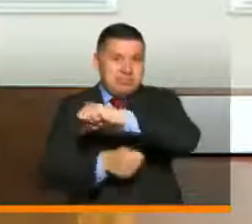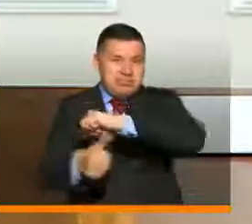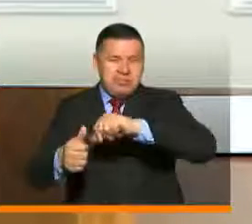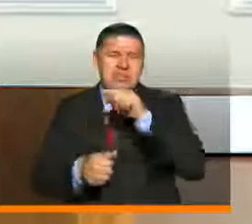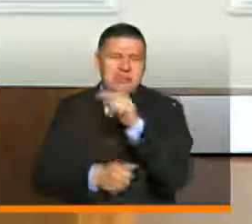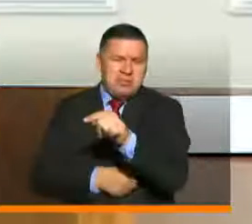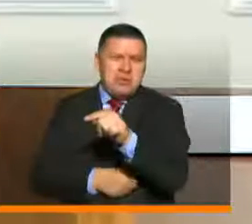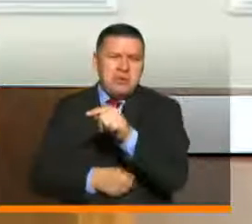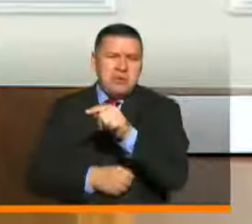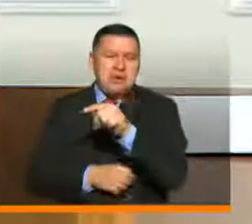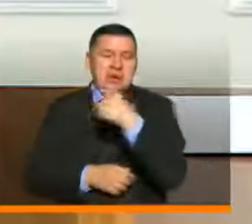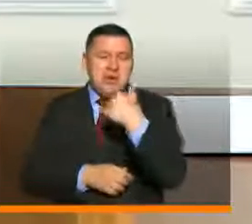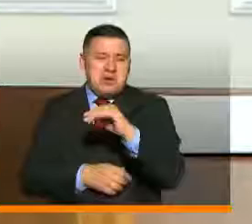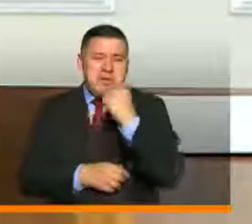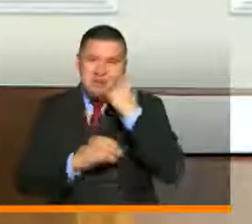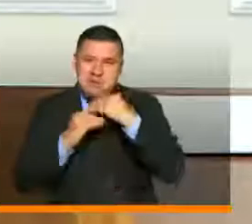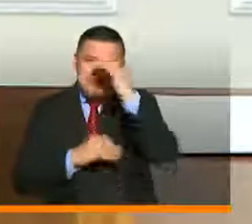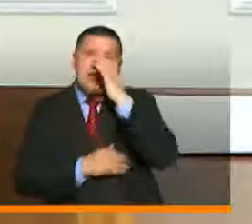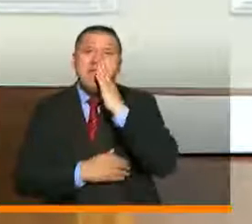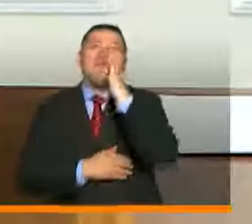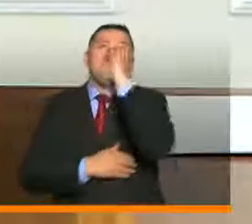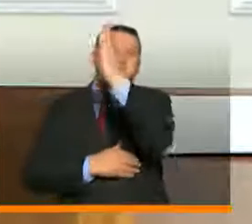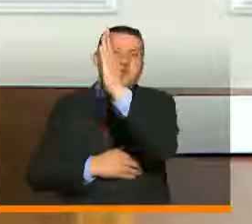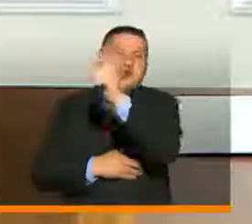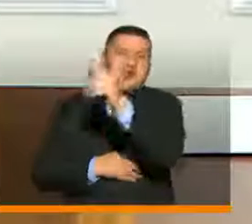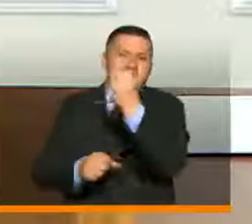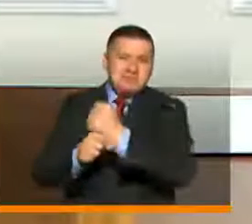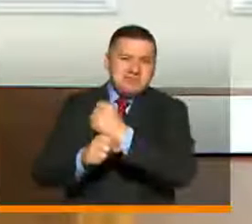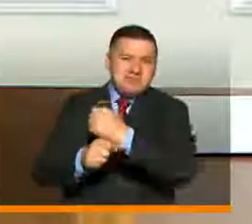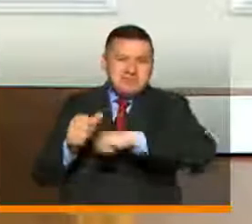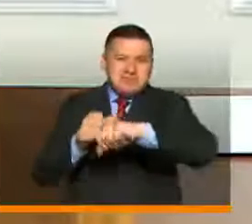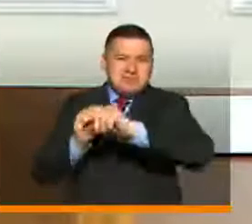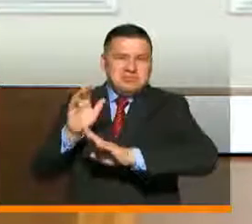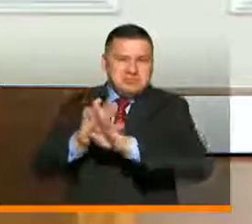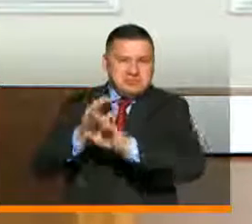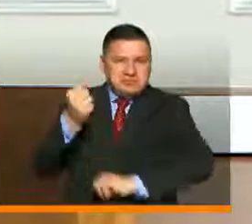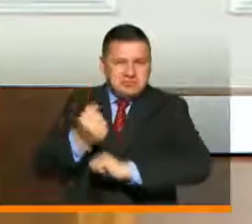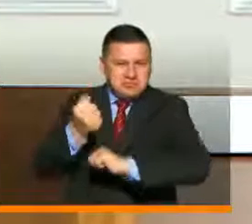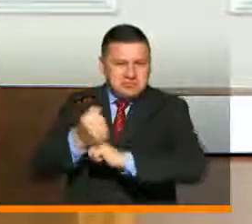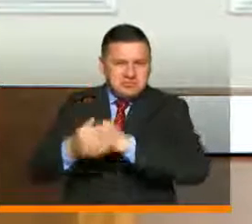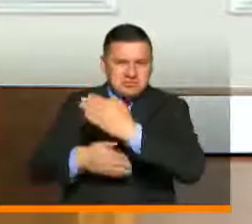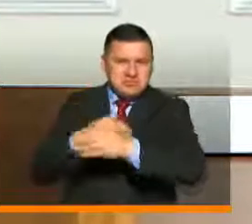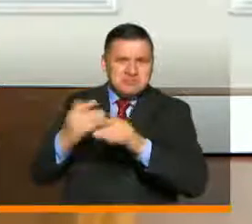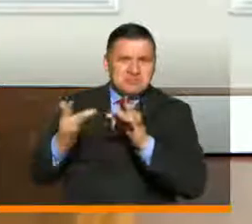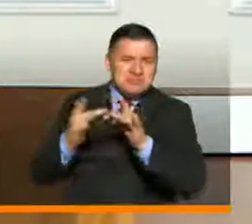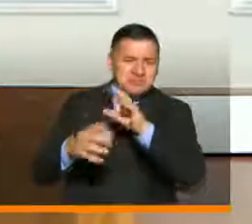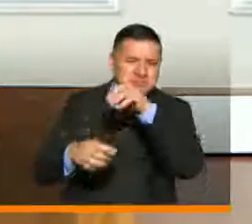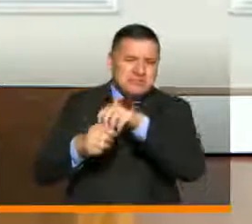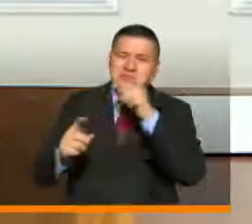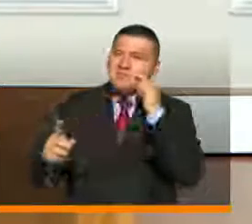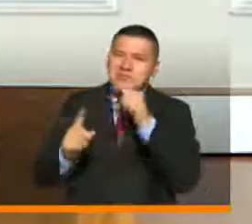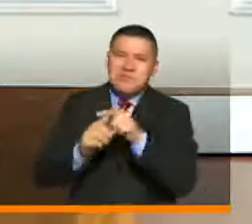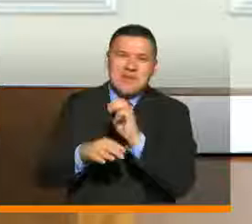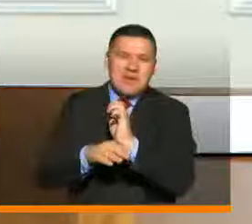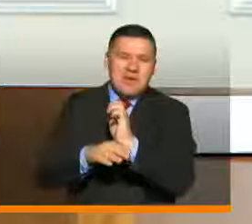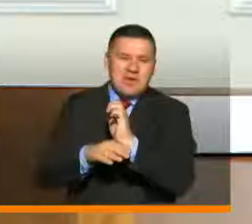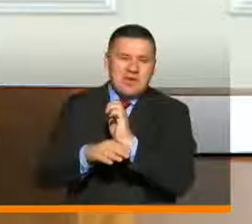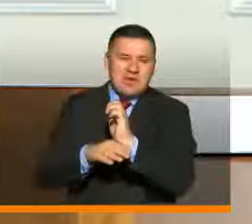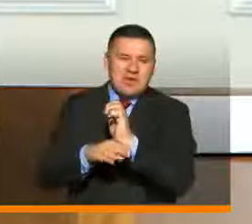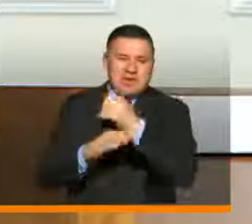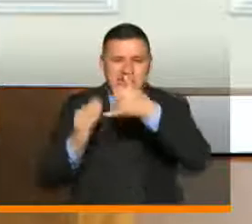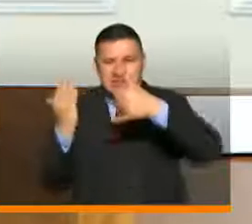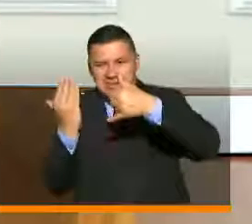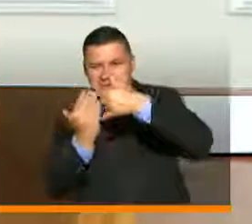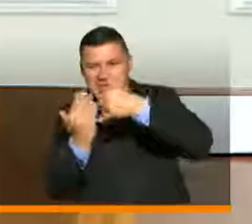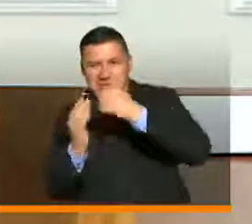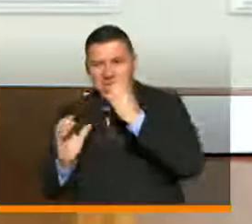tenemos uno de los plataformas de son al futuro estamos también avanzado con esa conexión tan importante con el ecuador que es la